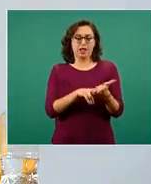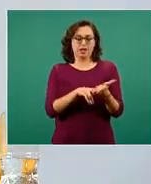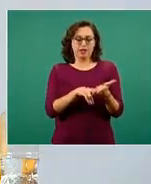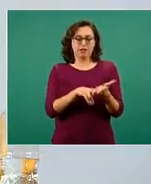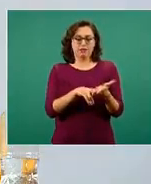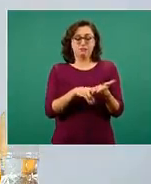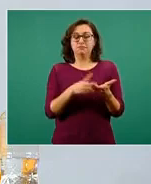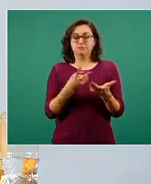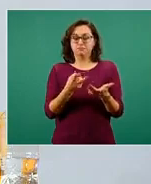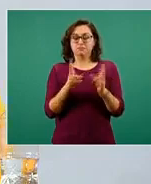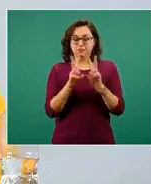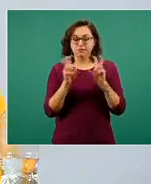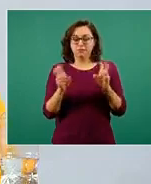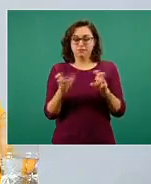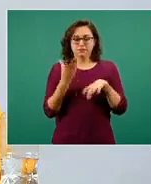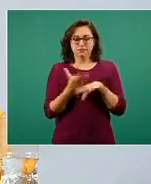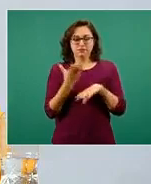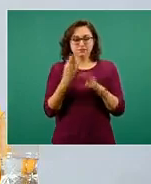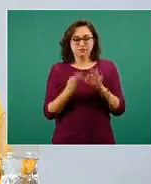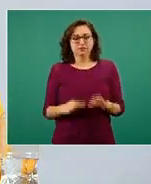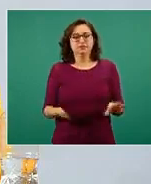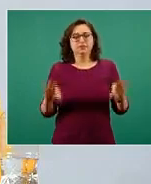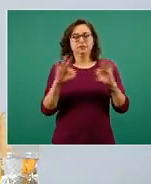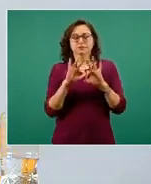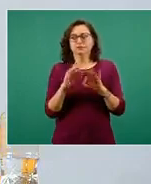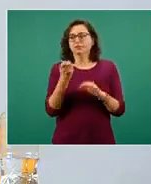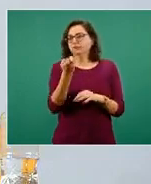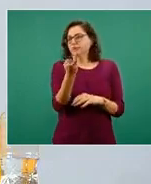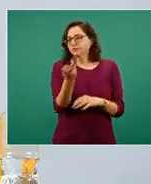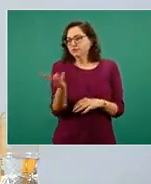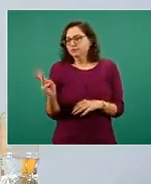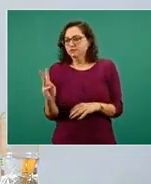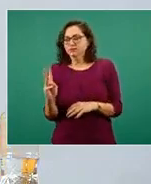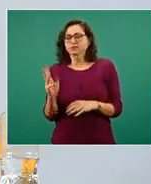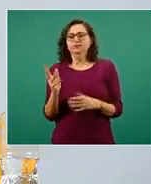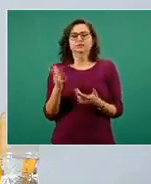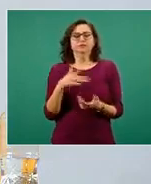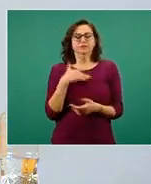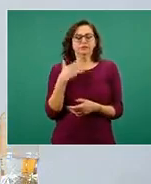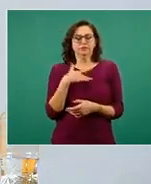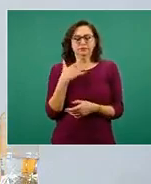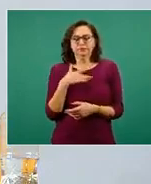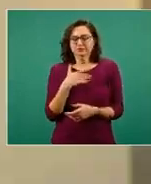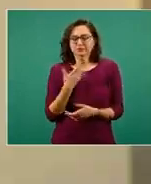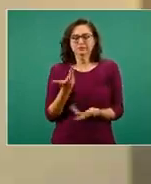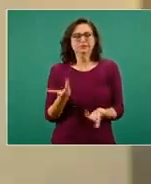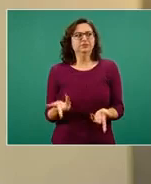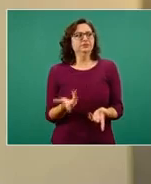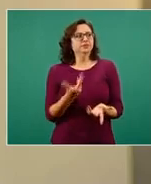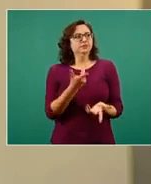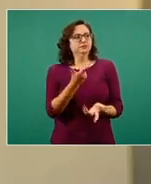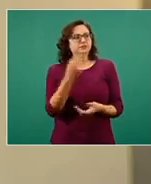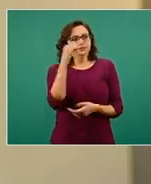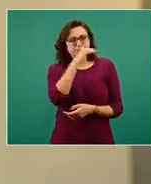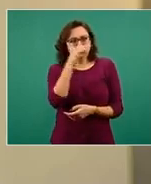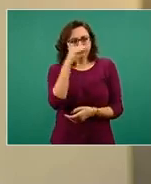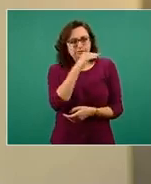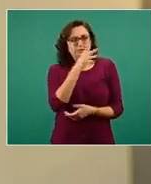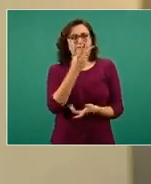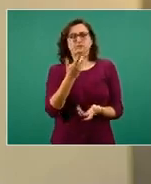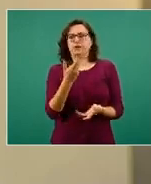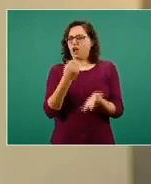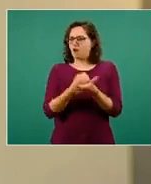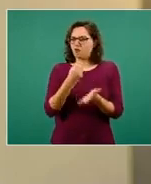sustraer algo que es tan importante para la gente del mercado, que sea gratuito, que sea voluntario, es fundamental,